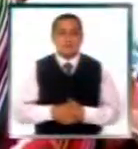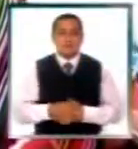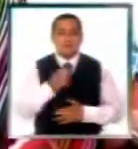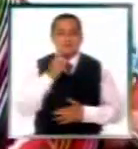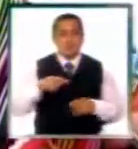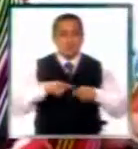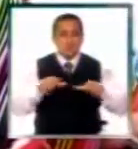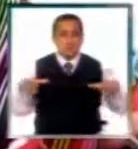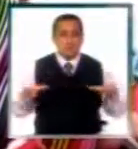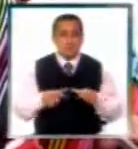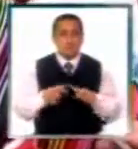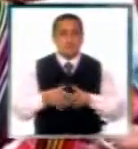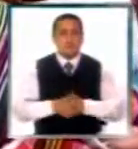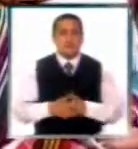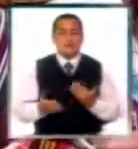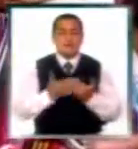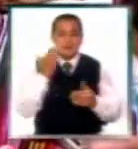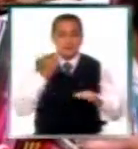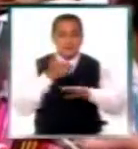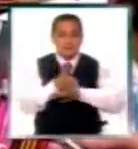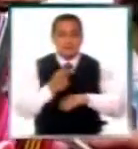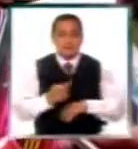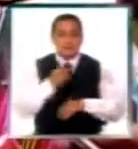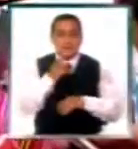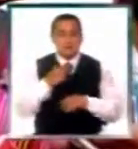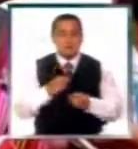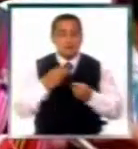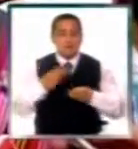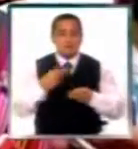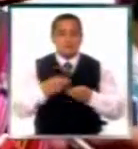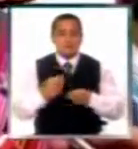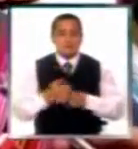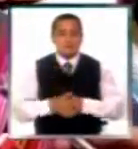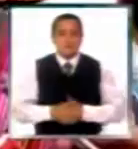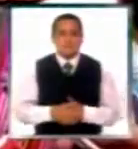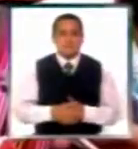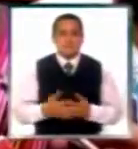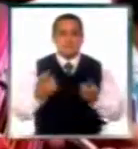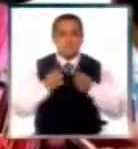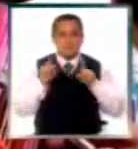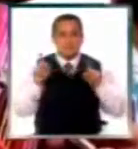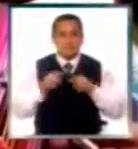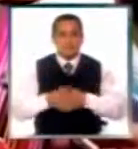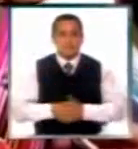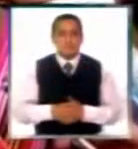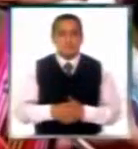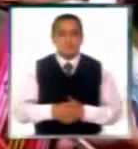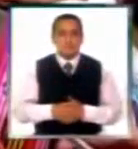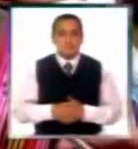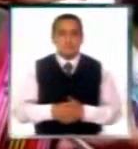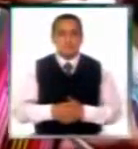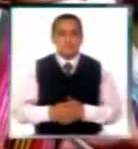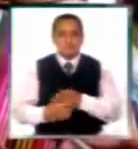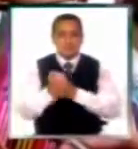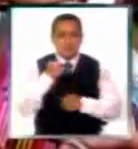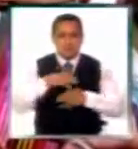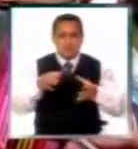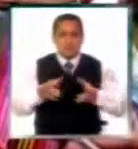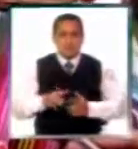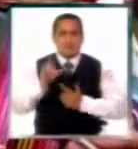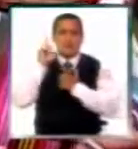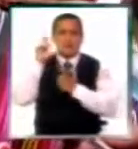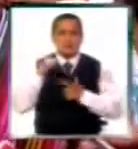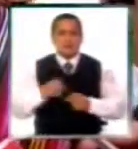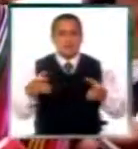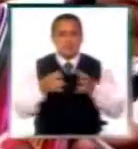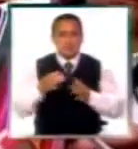una zona de fácil acceso, es una zona muy, muy difícil, pero las Fuerzas Armadas